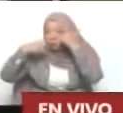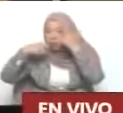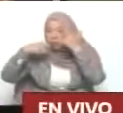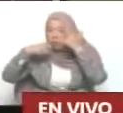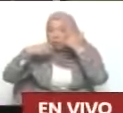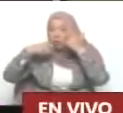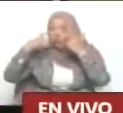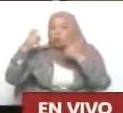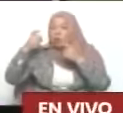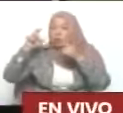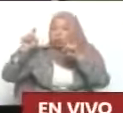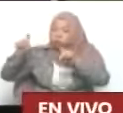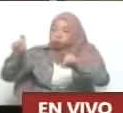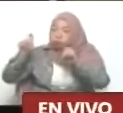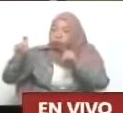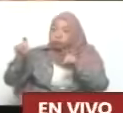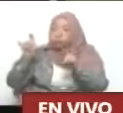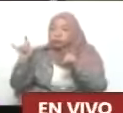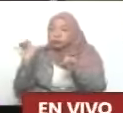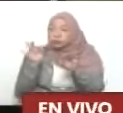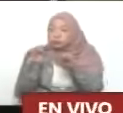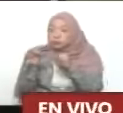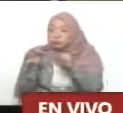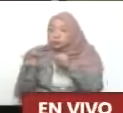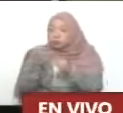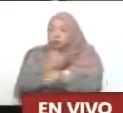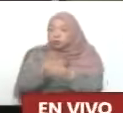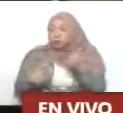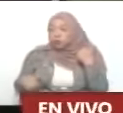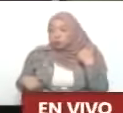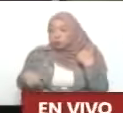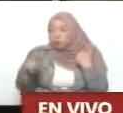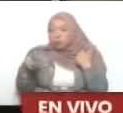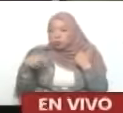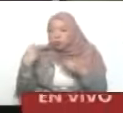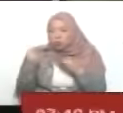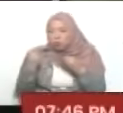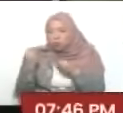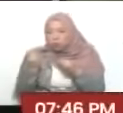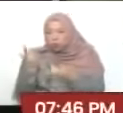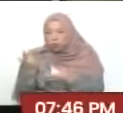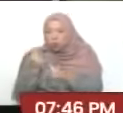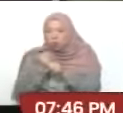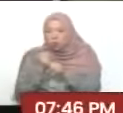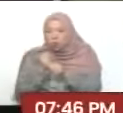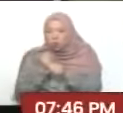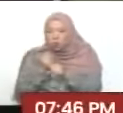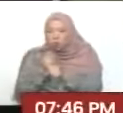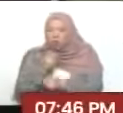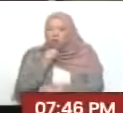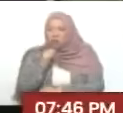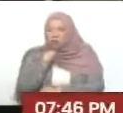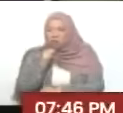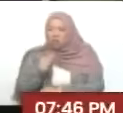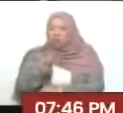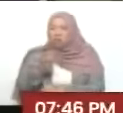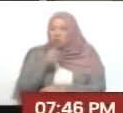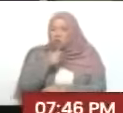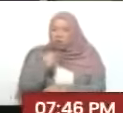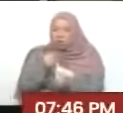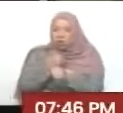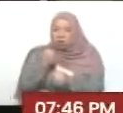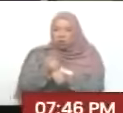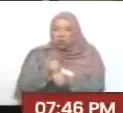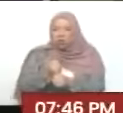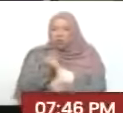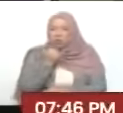nosotros le asesorábamos diciendo, presidente, están tales trabajadores quejándose? Y nos dijo una